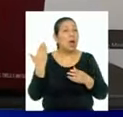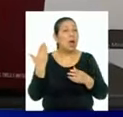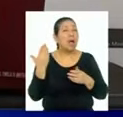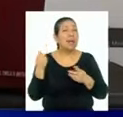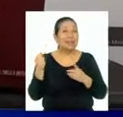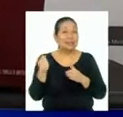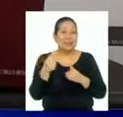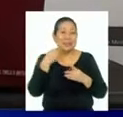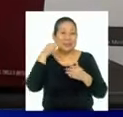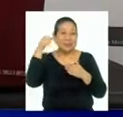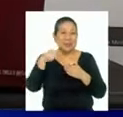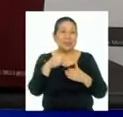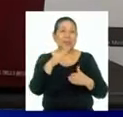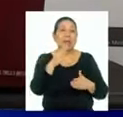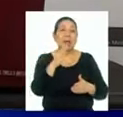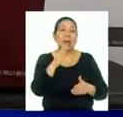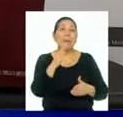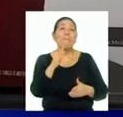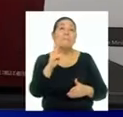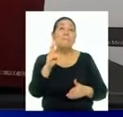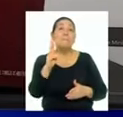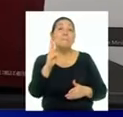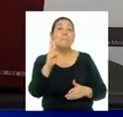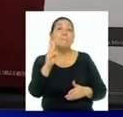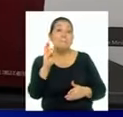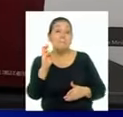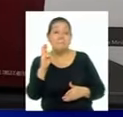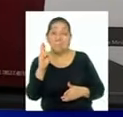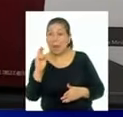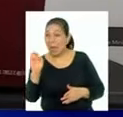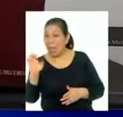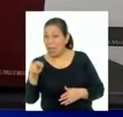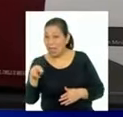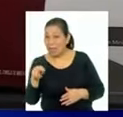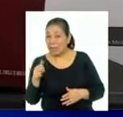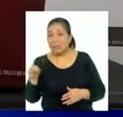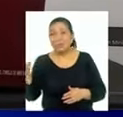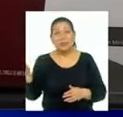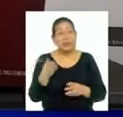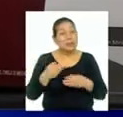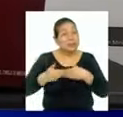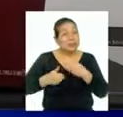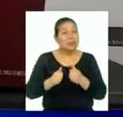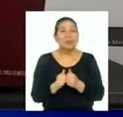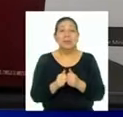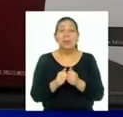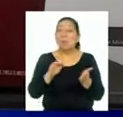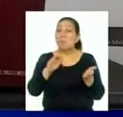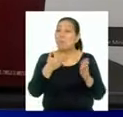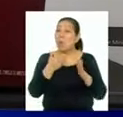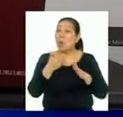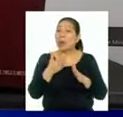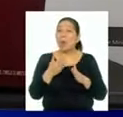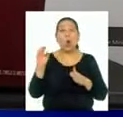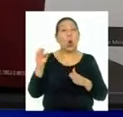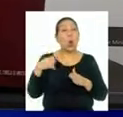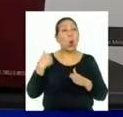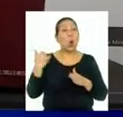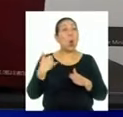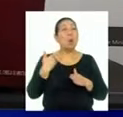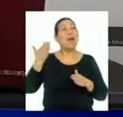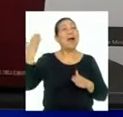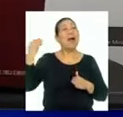masacre en el Braem? ¿Y en qué va la investigación al personal de la Policía Nacional tras los fallecimientos de los jóvenes Intin